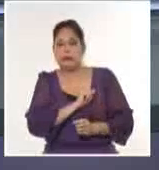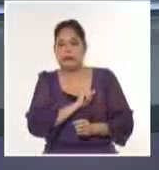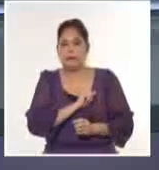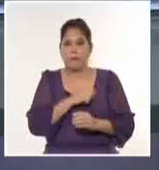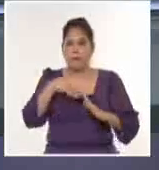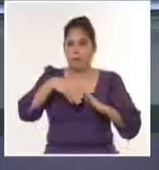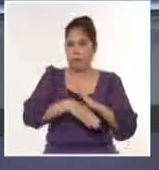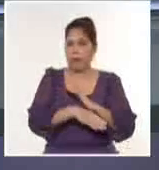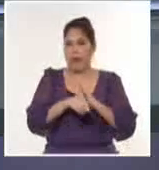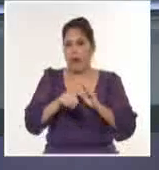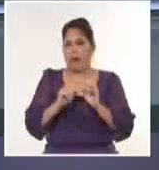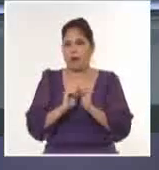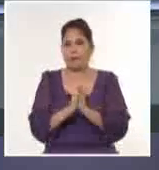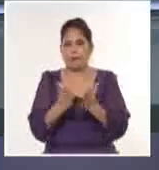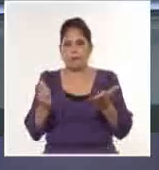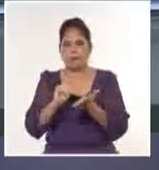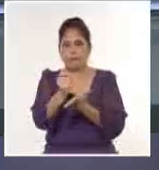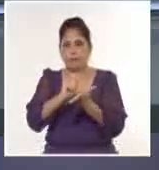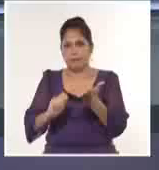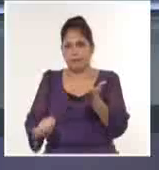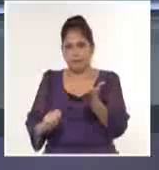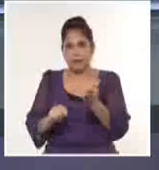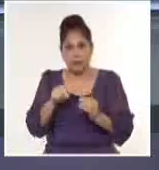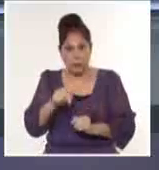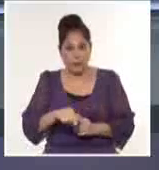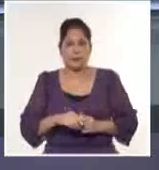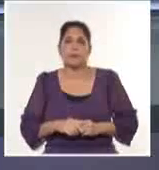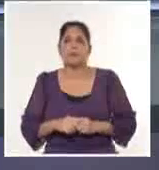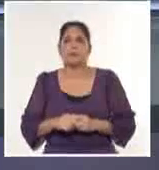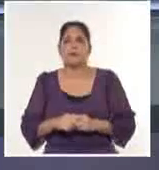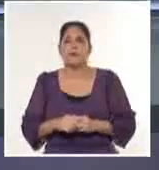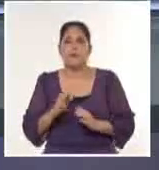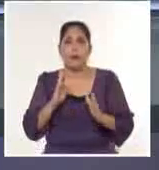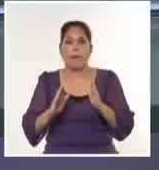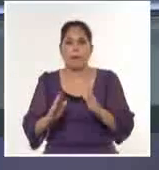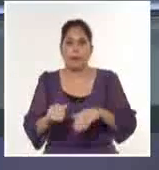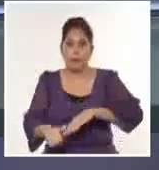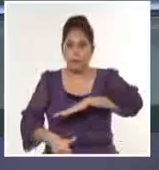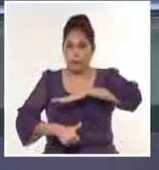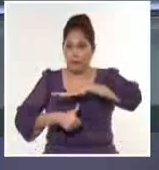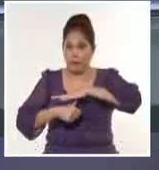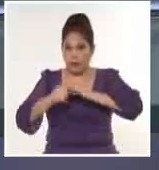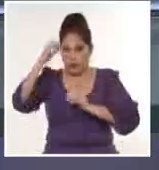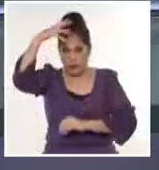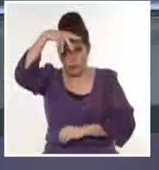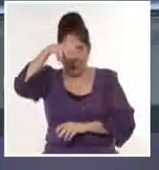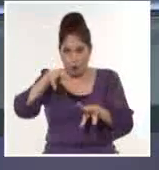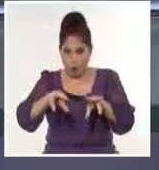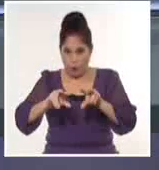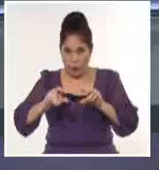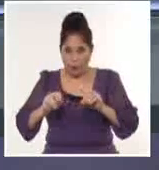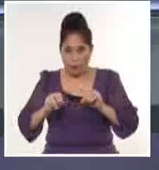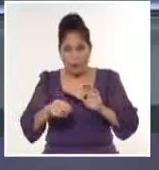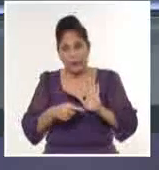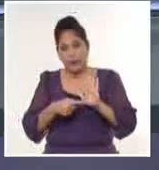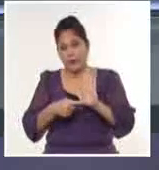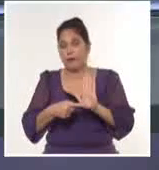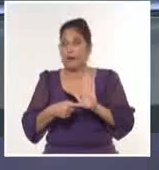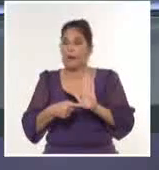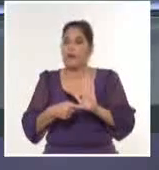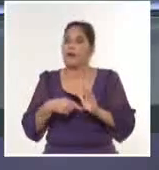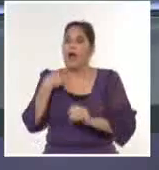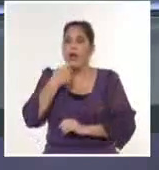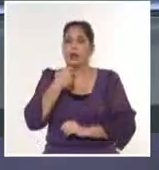decadencia se publica en el día de hoy. En el estreno de su nuevo periodo presidencial, Donald Trump ha exhibido la actitud criminal que